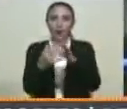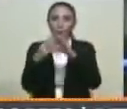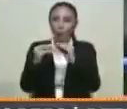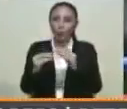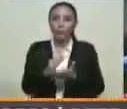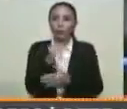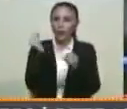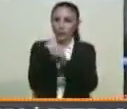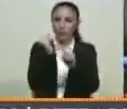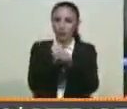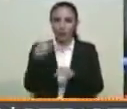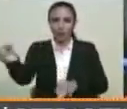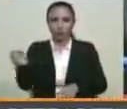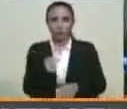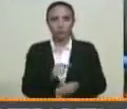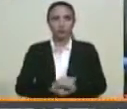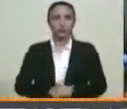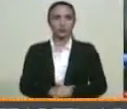su trabajo.